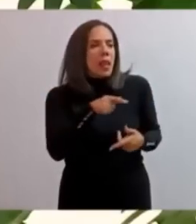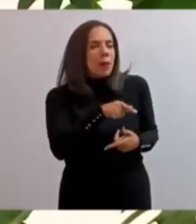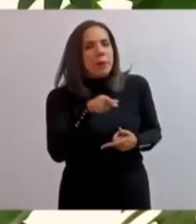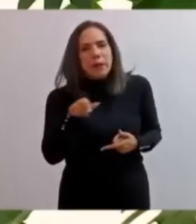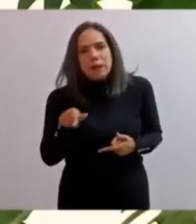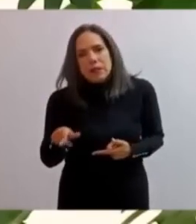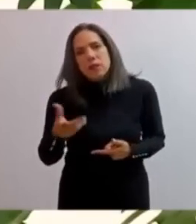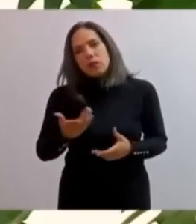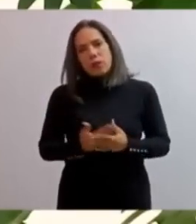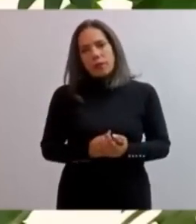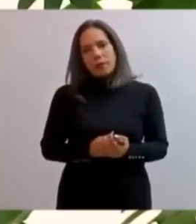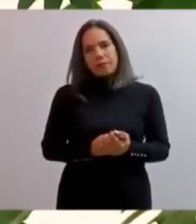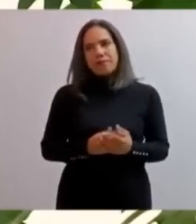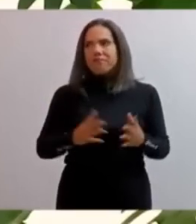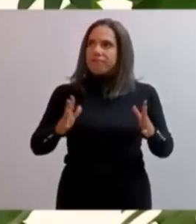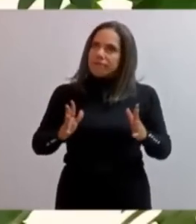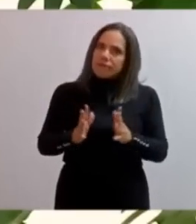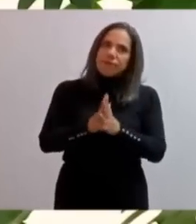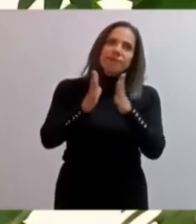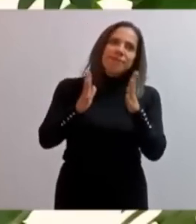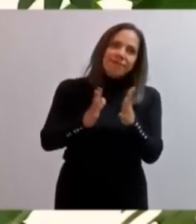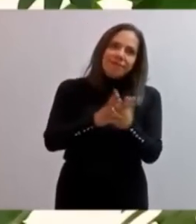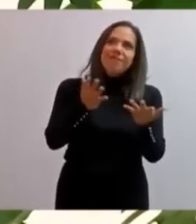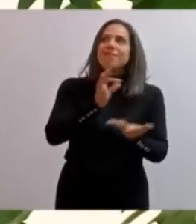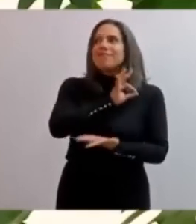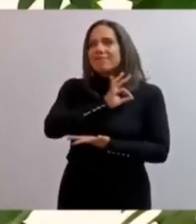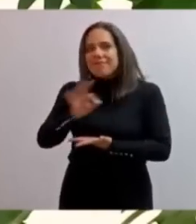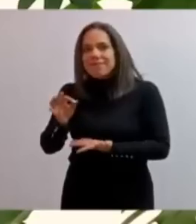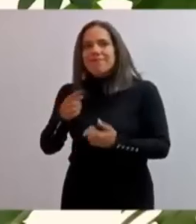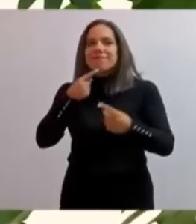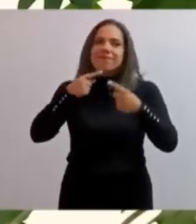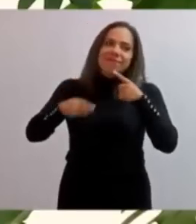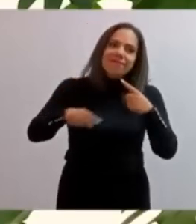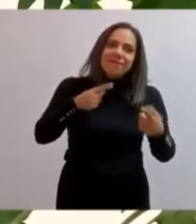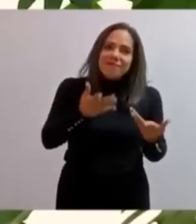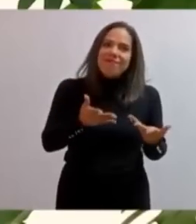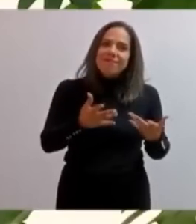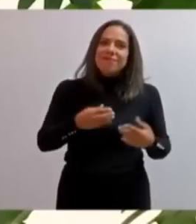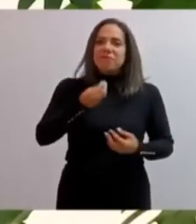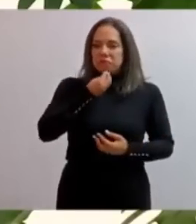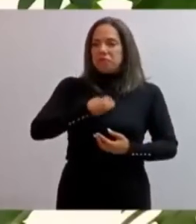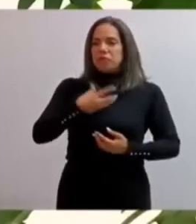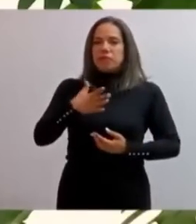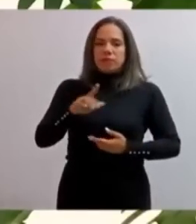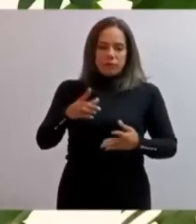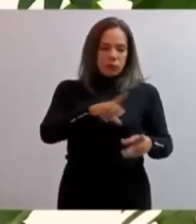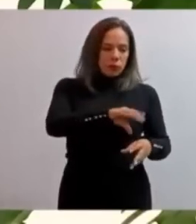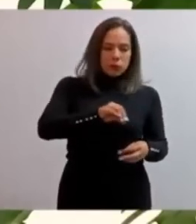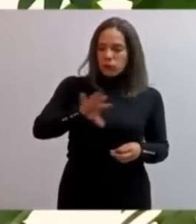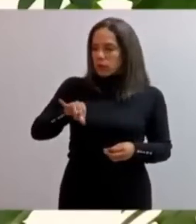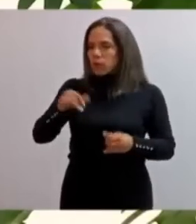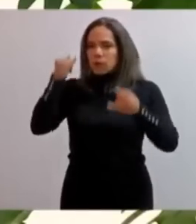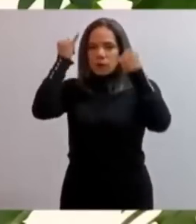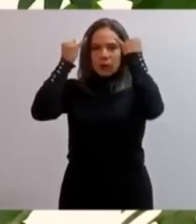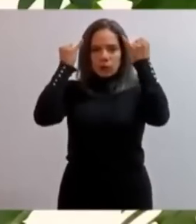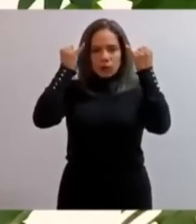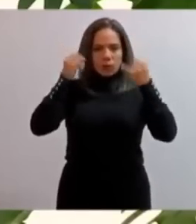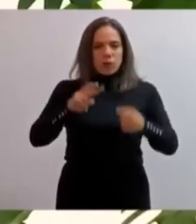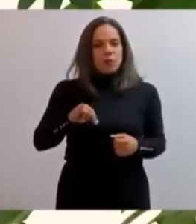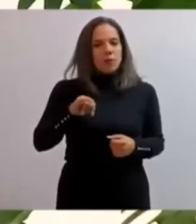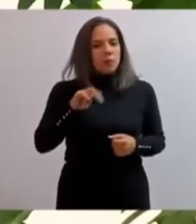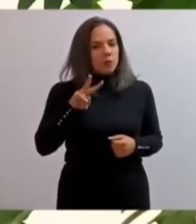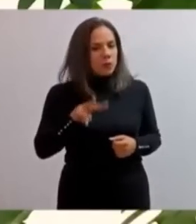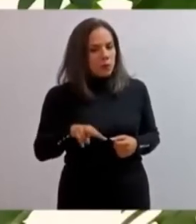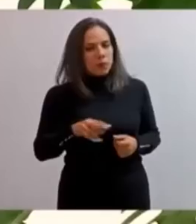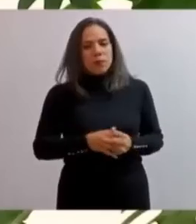que participamos en él, que nos comprometemos a discutir. Y en este sentido no se trata